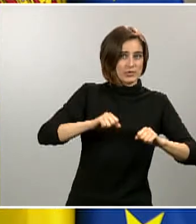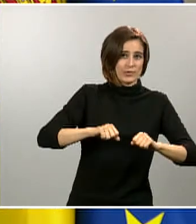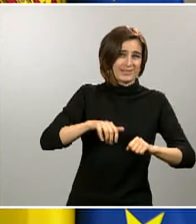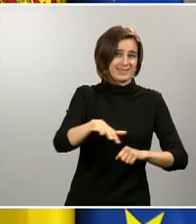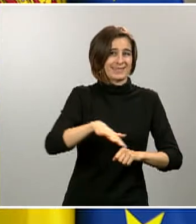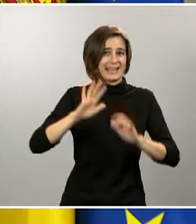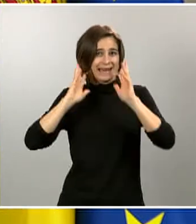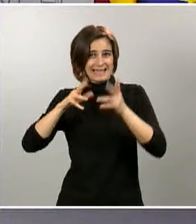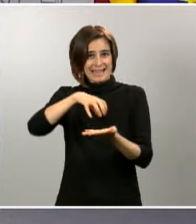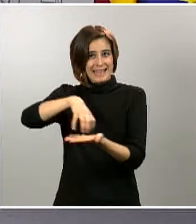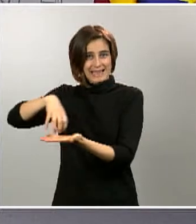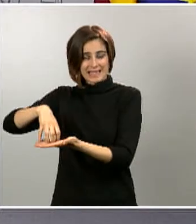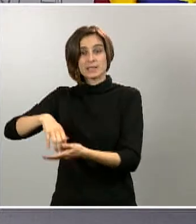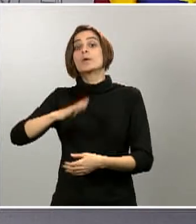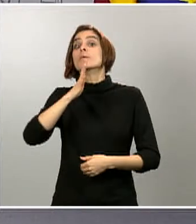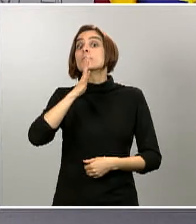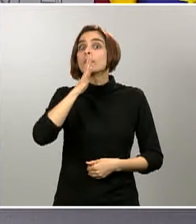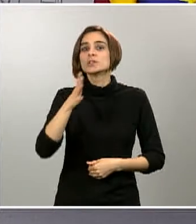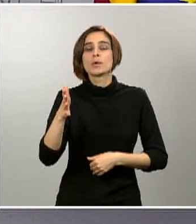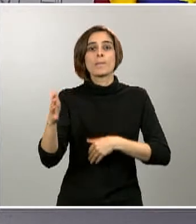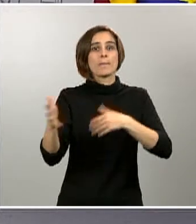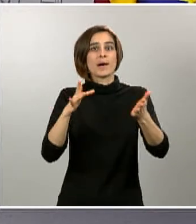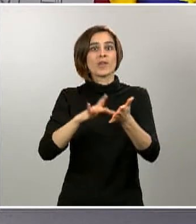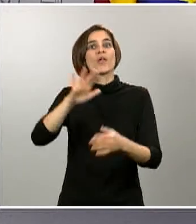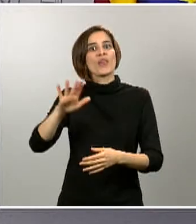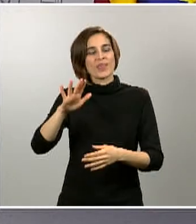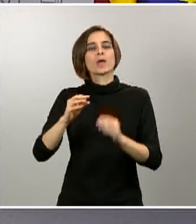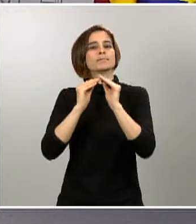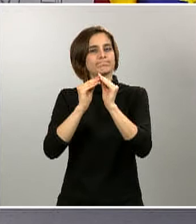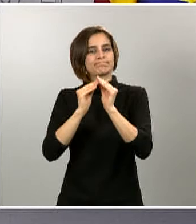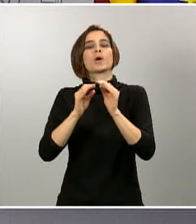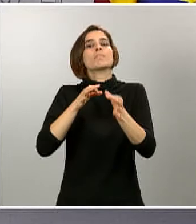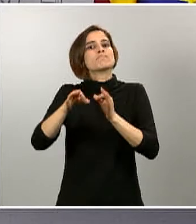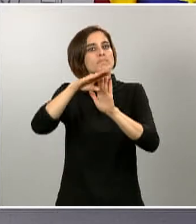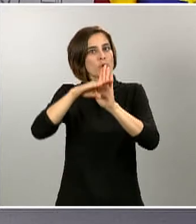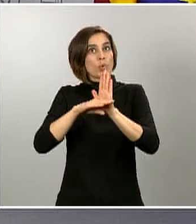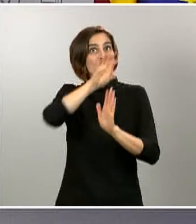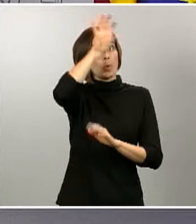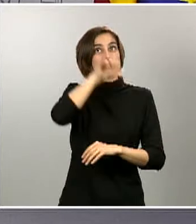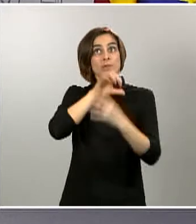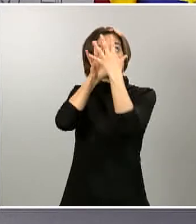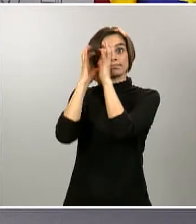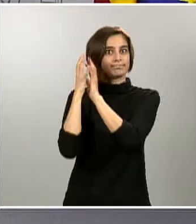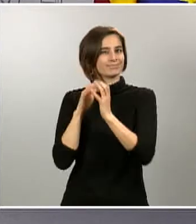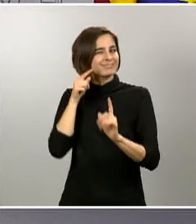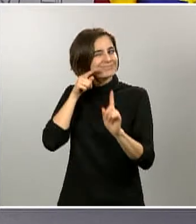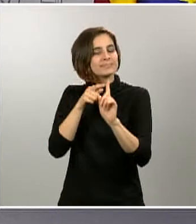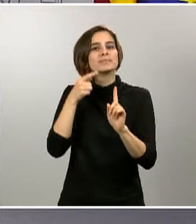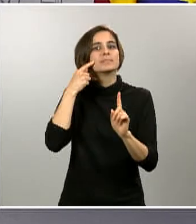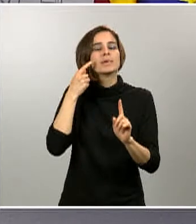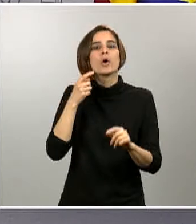de marzo ya se hizo un protocolo con las comunidades autónomas indicando cómo había que proceder, acordado además con las comunidades